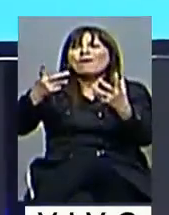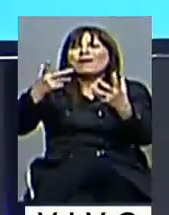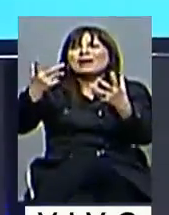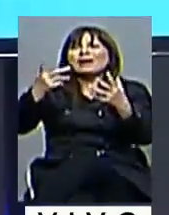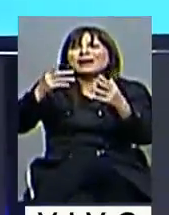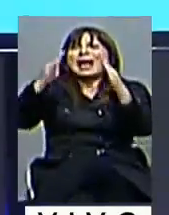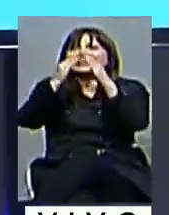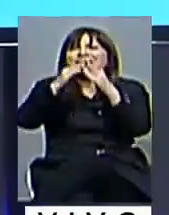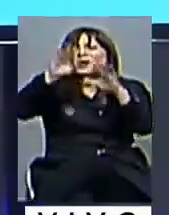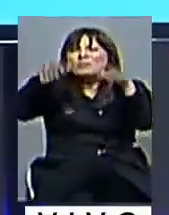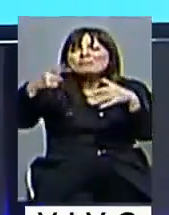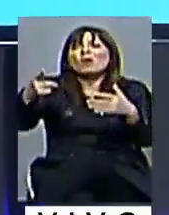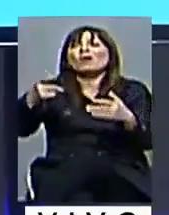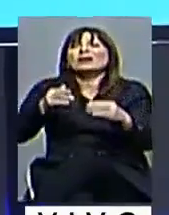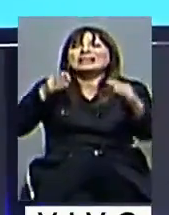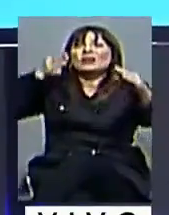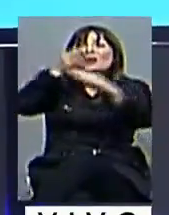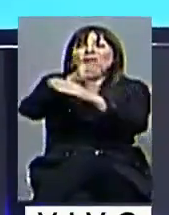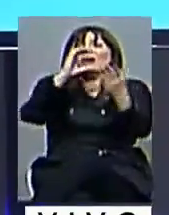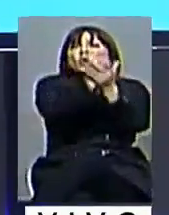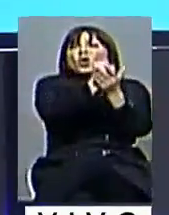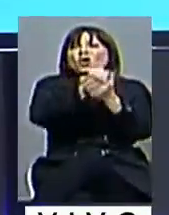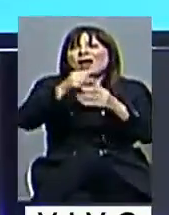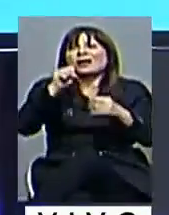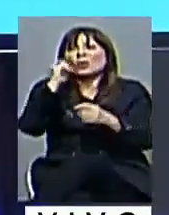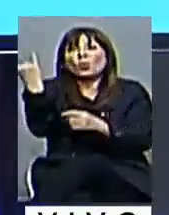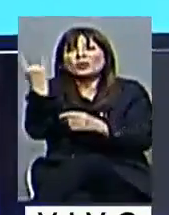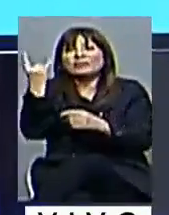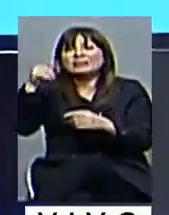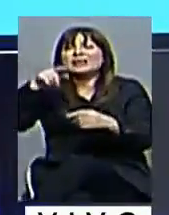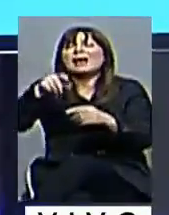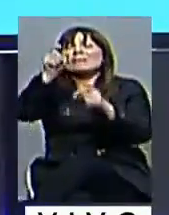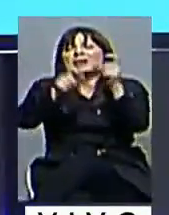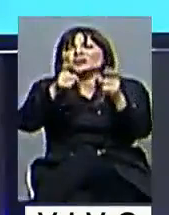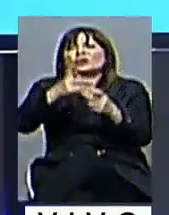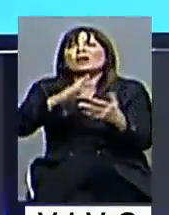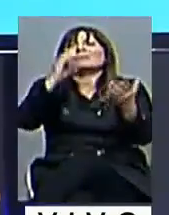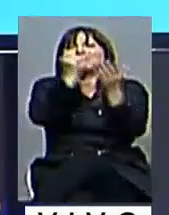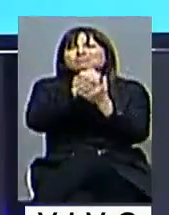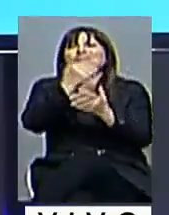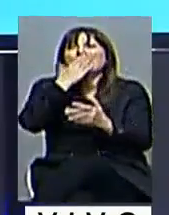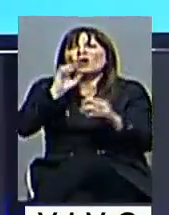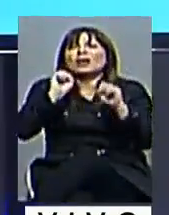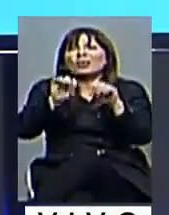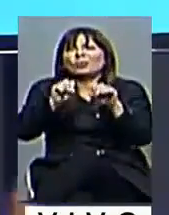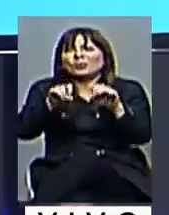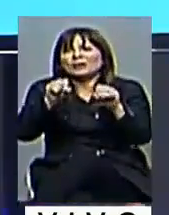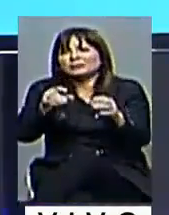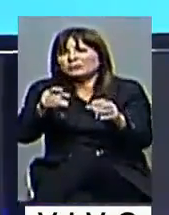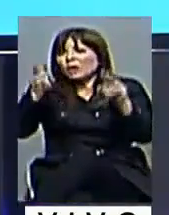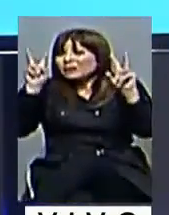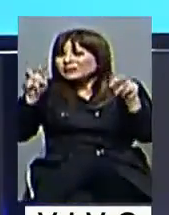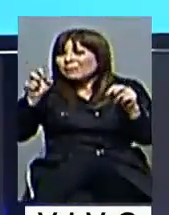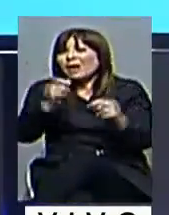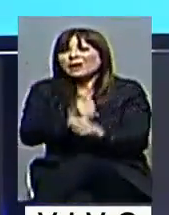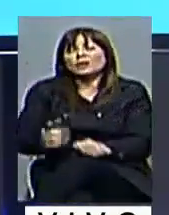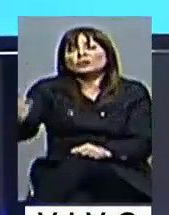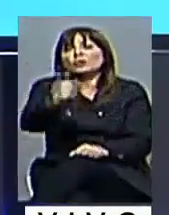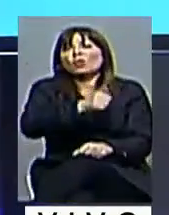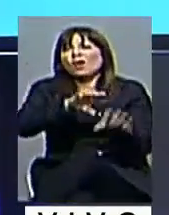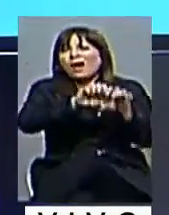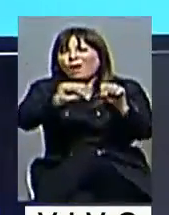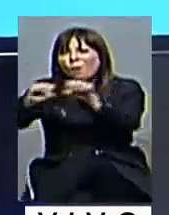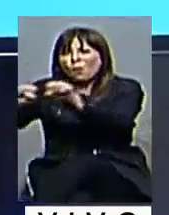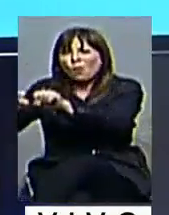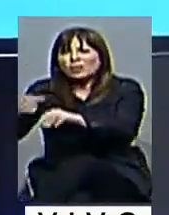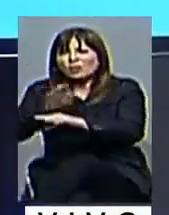mejor colegio, con una mejor formación. Entonces es importante empezar al inicio y luego el fondo del tema es que todos estamos de acuerdo en Chile de